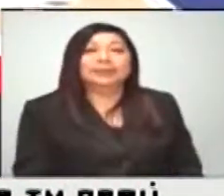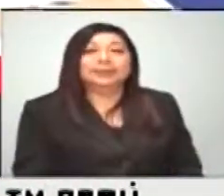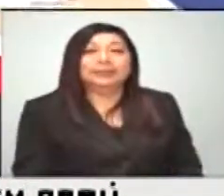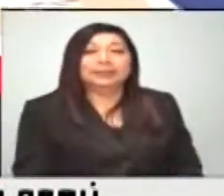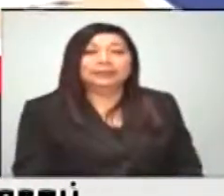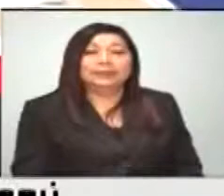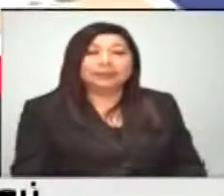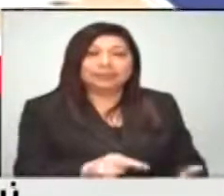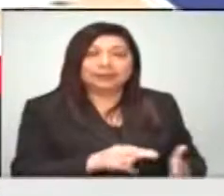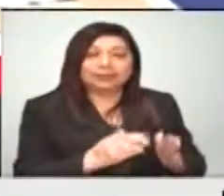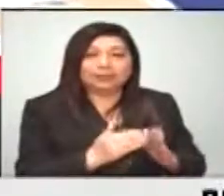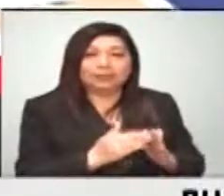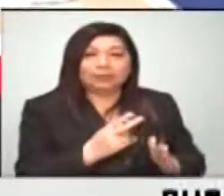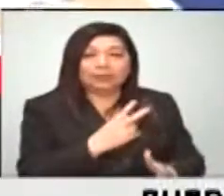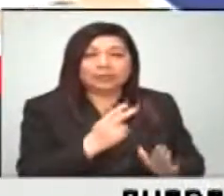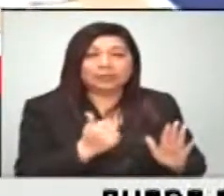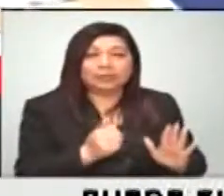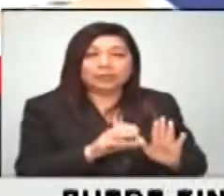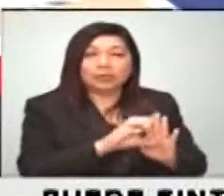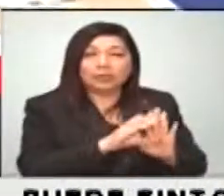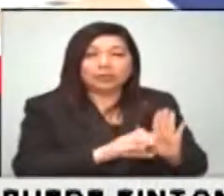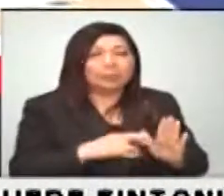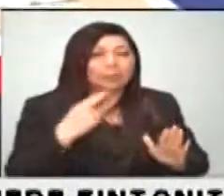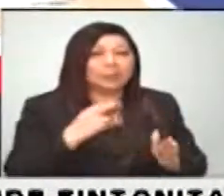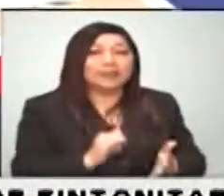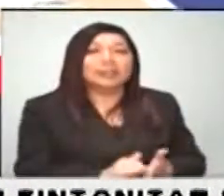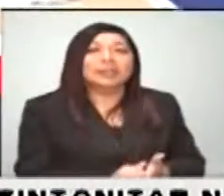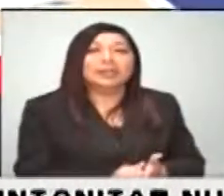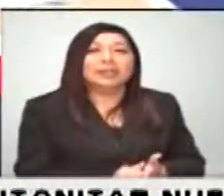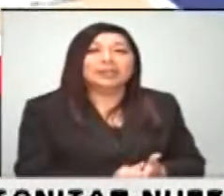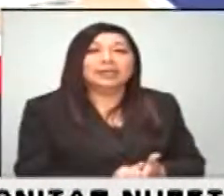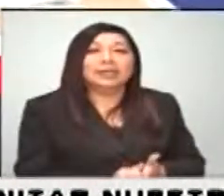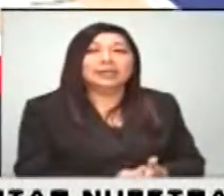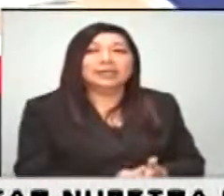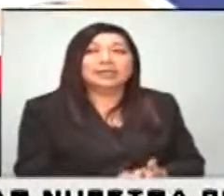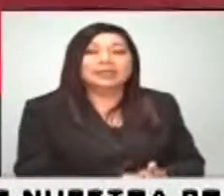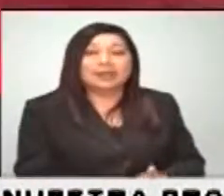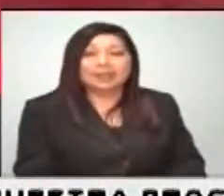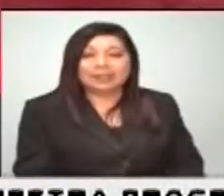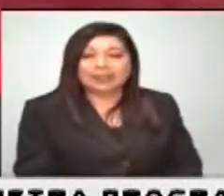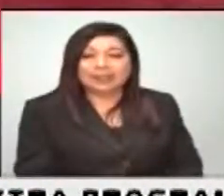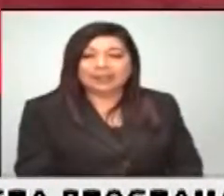Se va a dar lectura al artículo 206 de la Constitución Política.